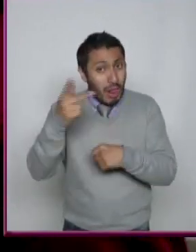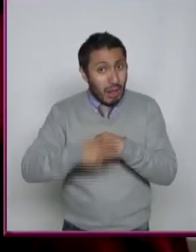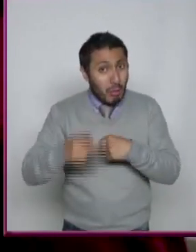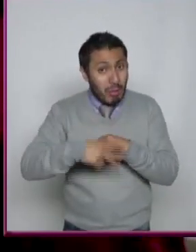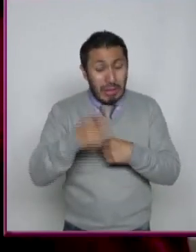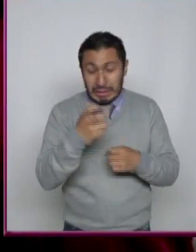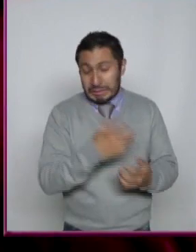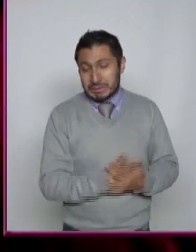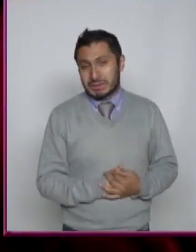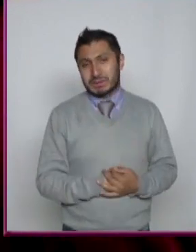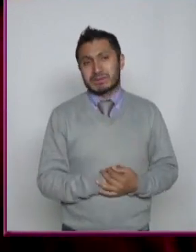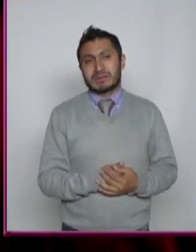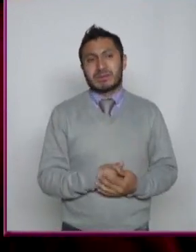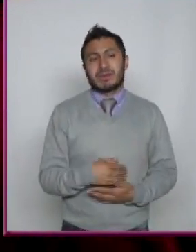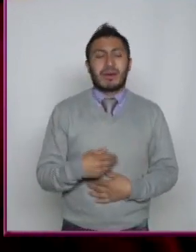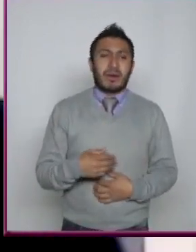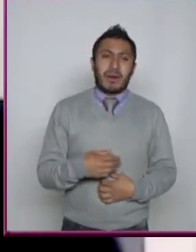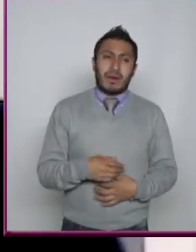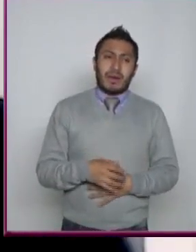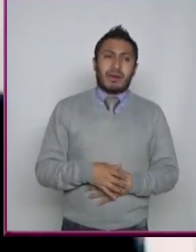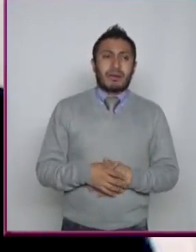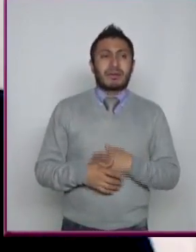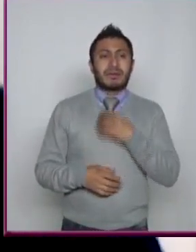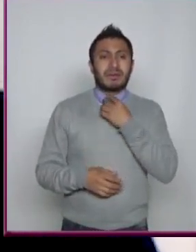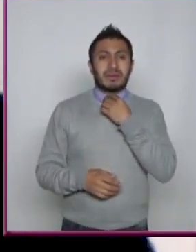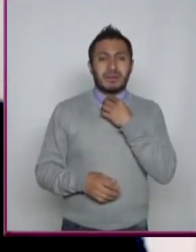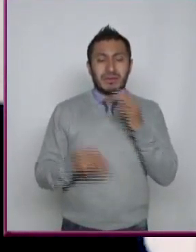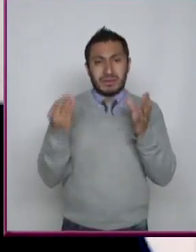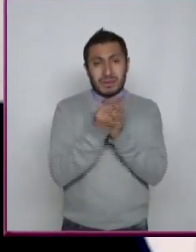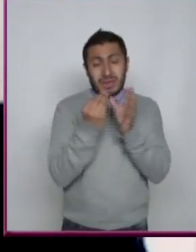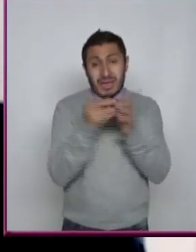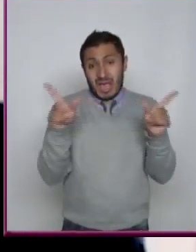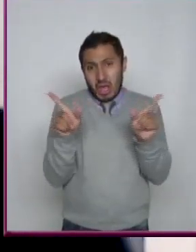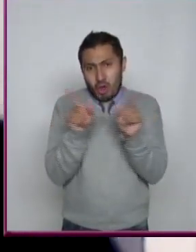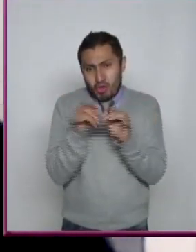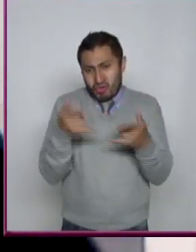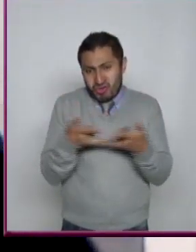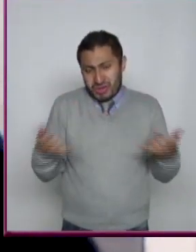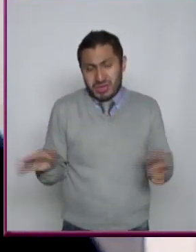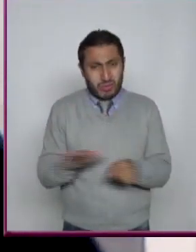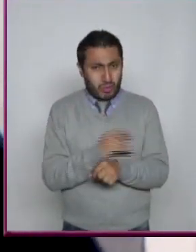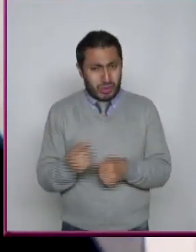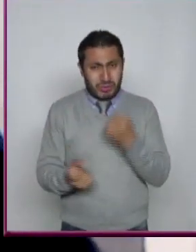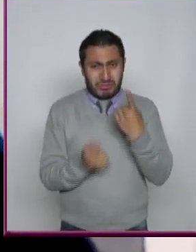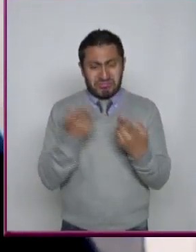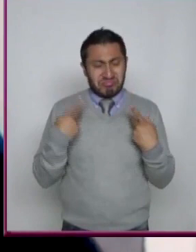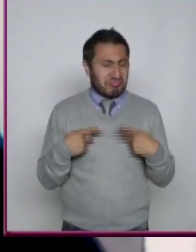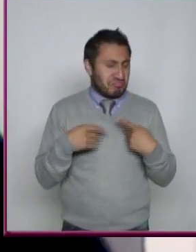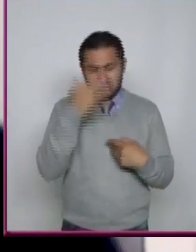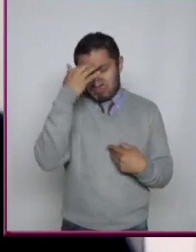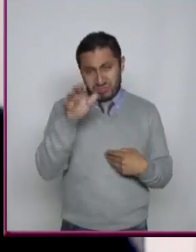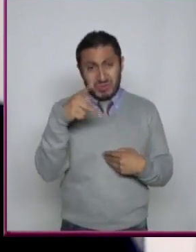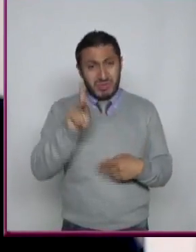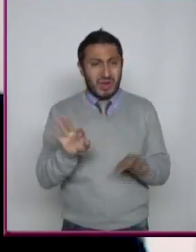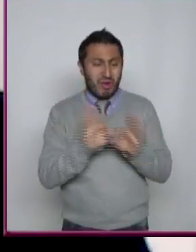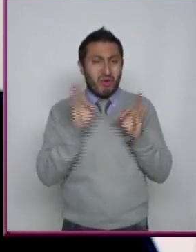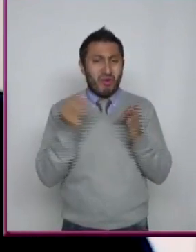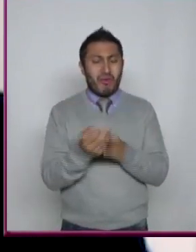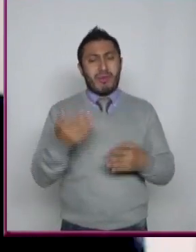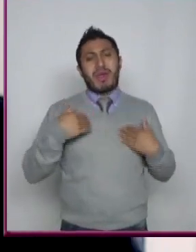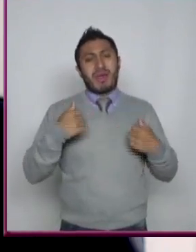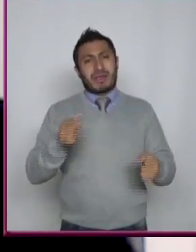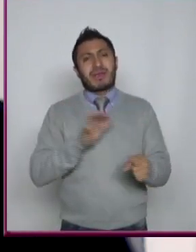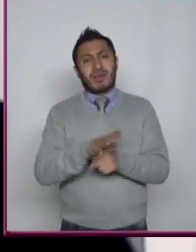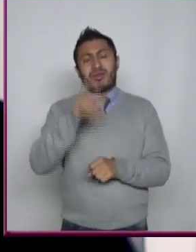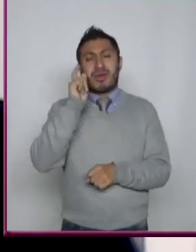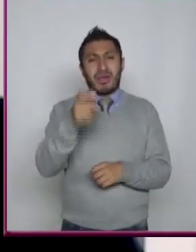romántico? Acaba una mini clase de historia, ¿no? Porque igual y algunas personas no conocen, pero la forma en que entendemos